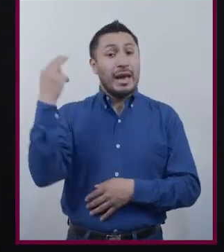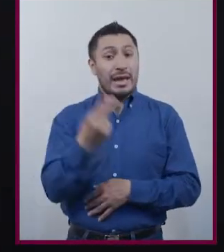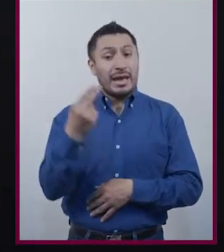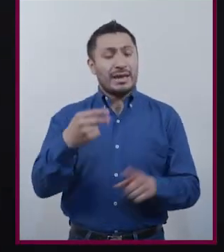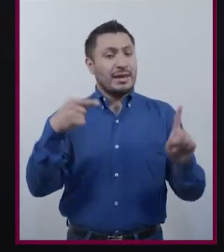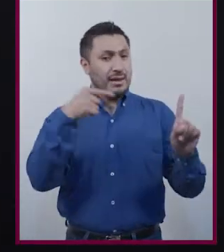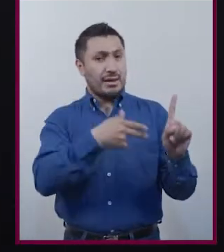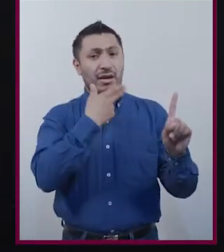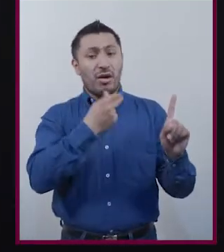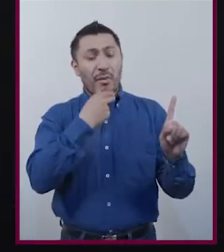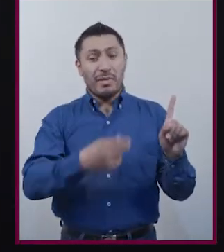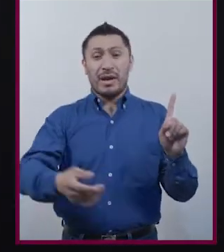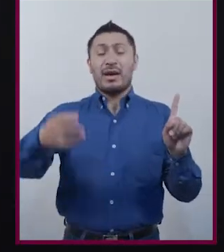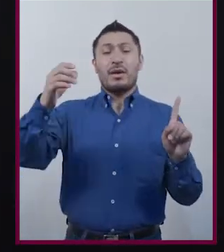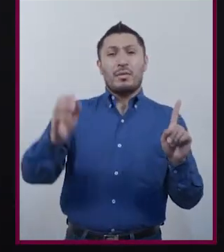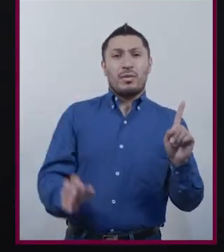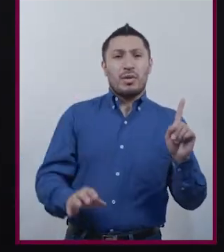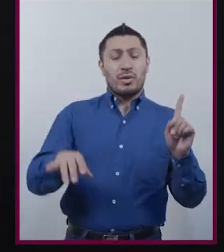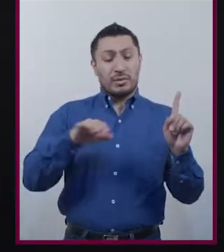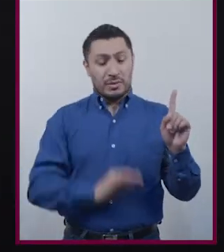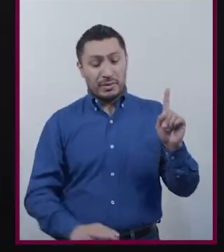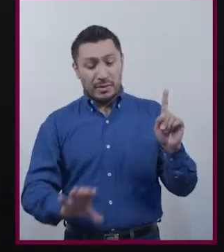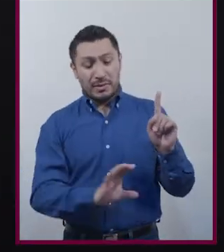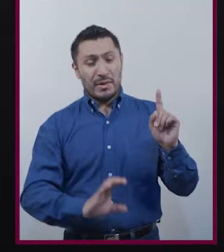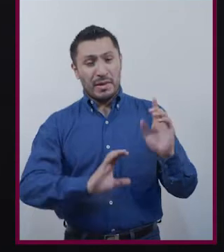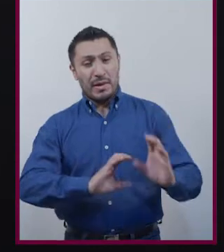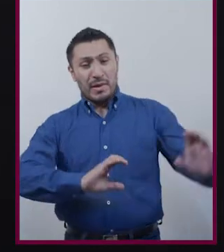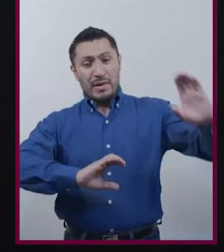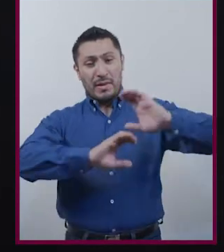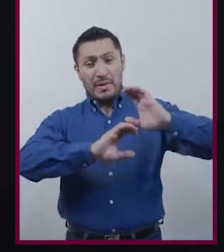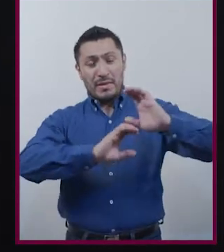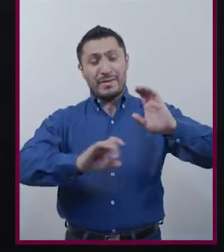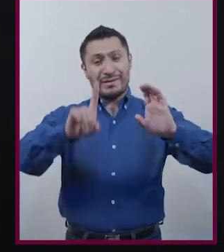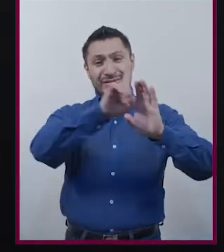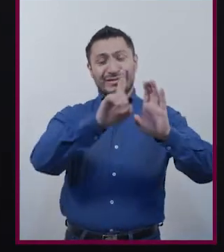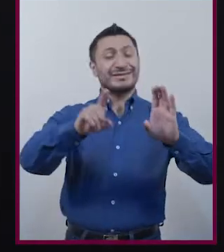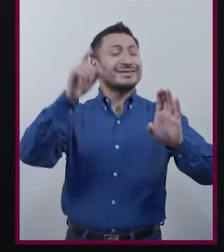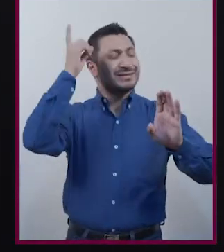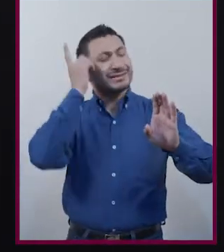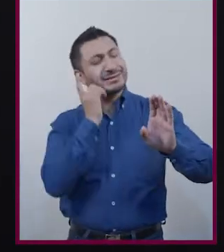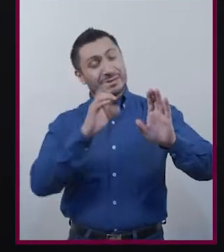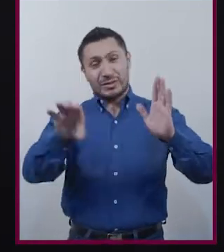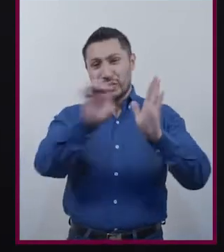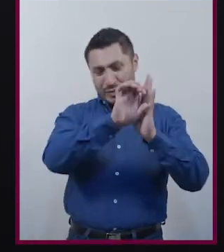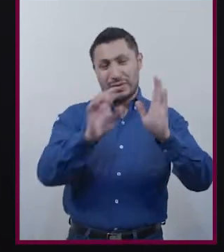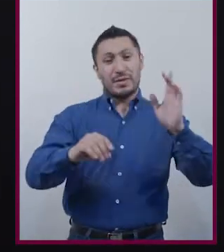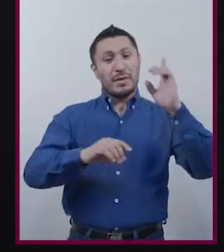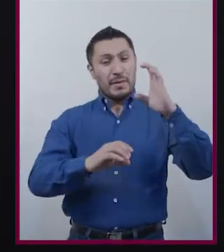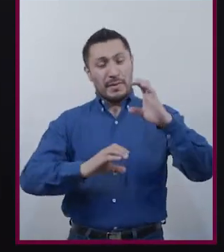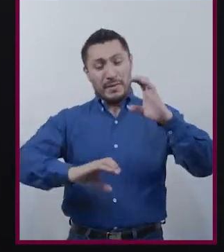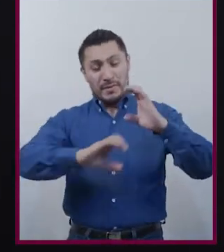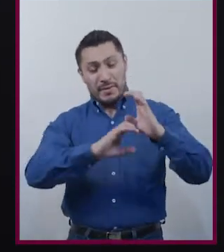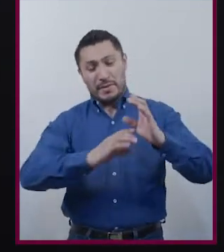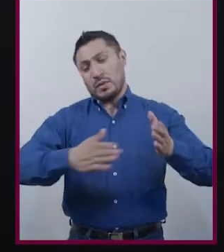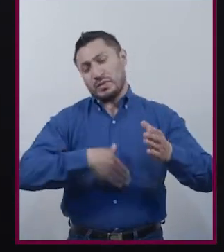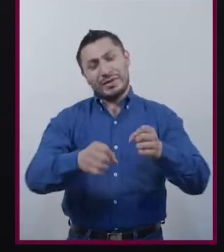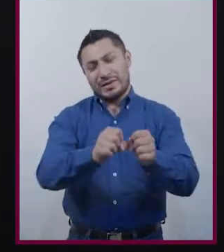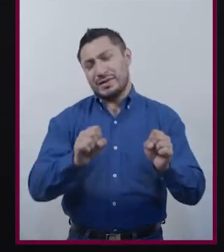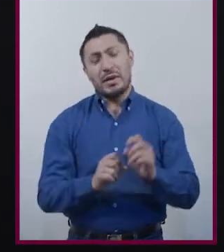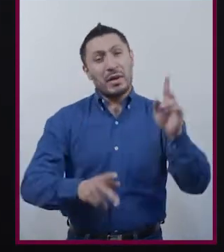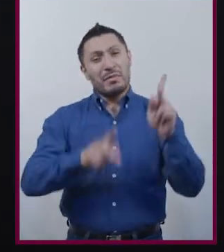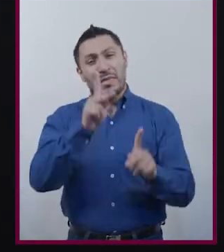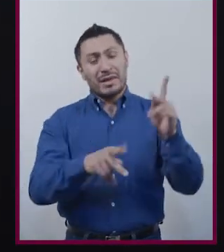por comunicar la planta baja de su casa con su dormitorio, ubicado en el segundo piso, para hablar con una esposa que se